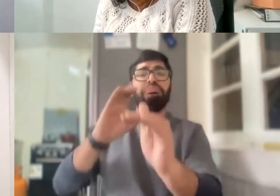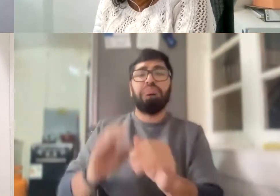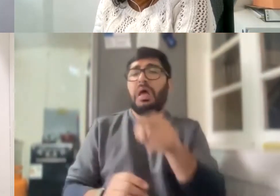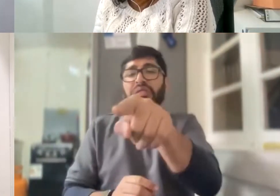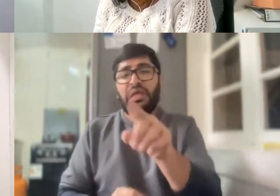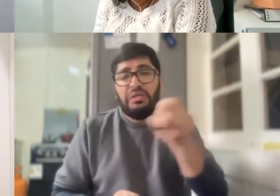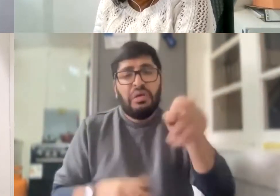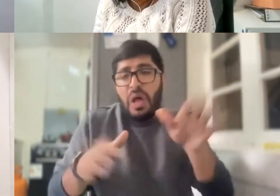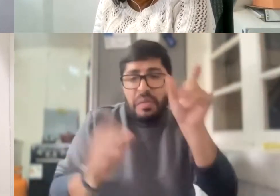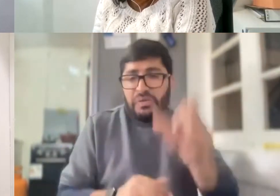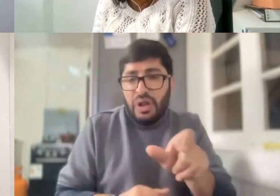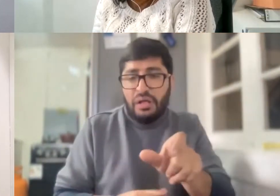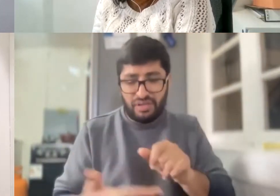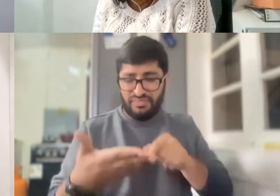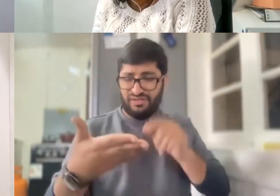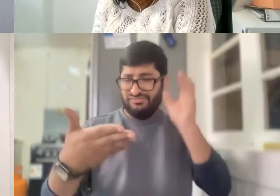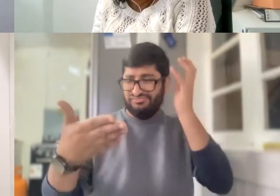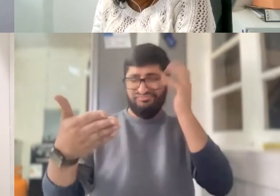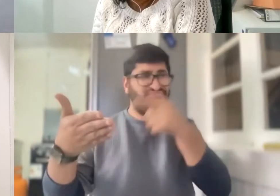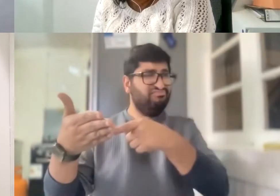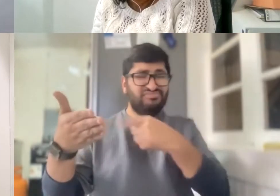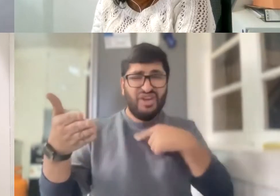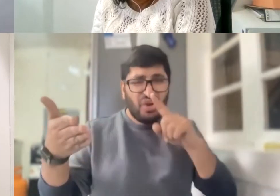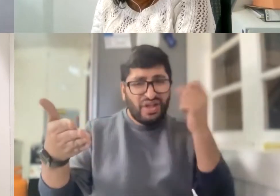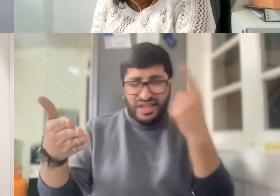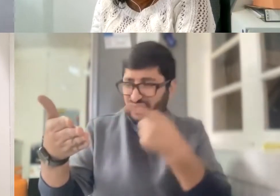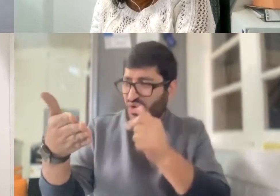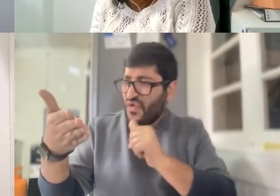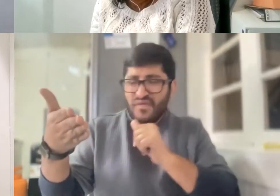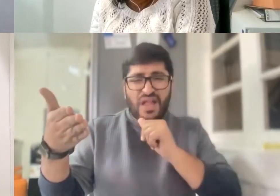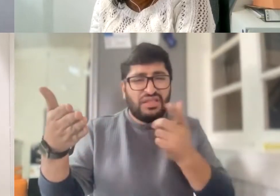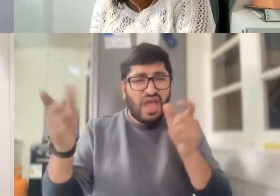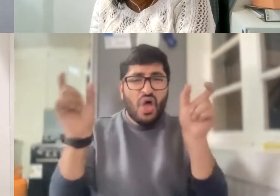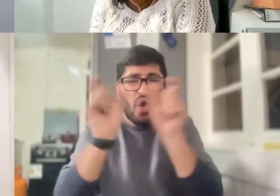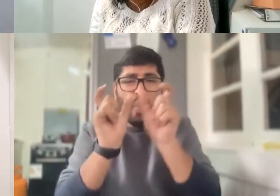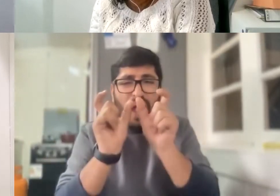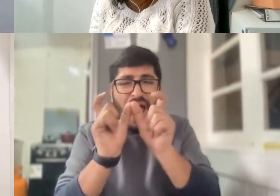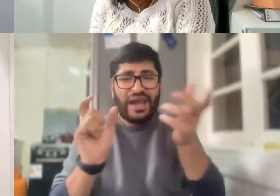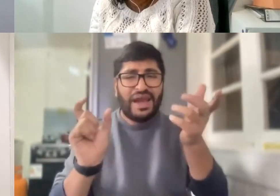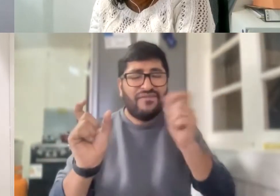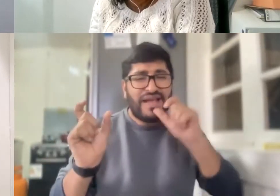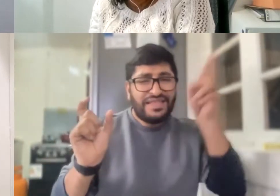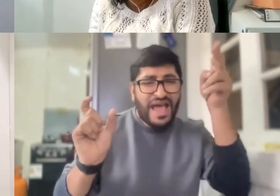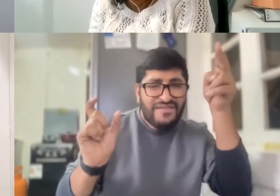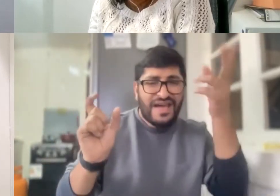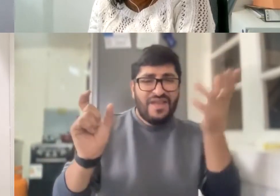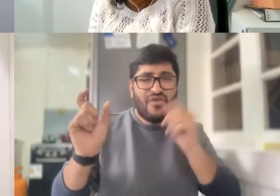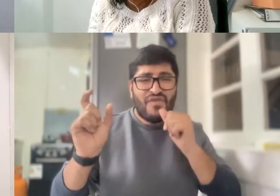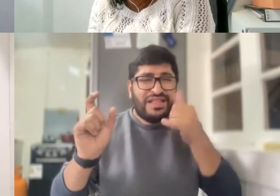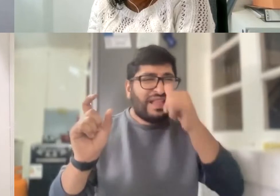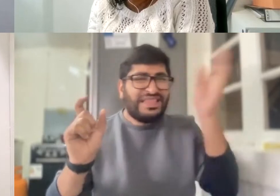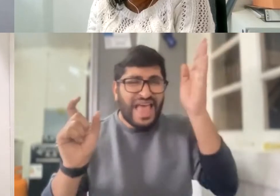que algunos escriben y mandan un correo y la persona lo lee y no entiende. Dice, ¿qué significa esto? La estructura,